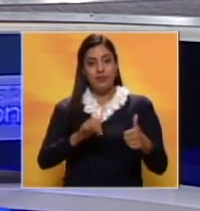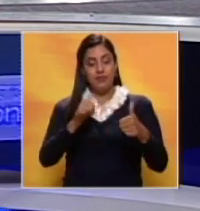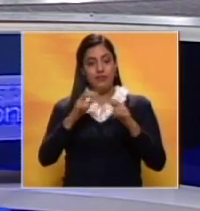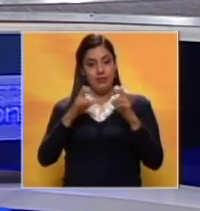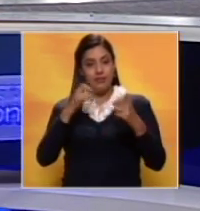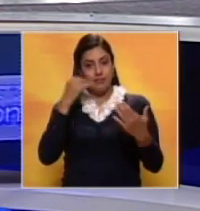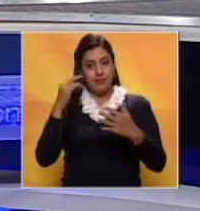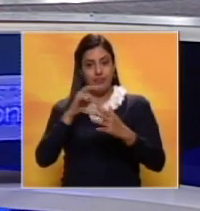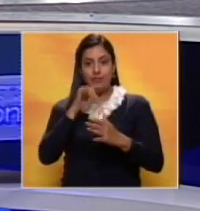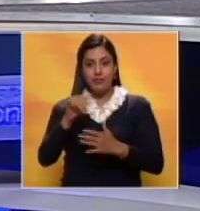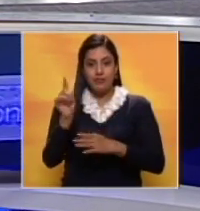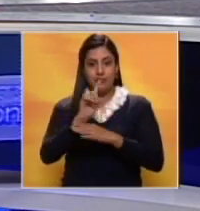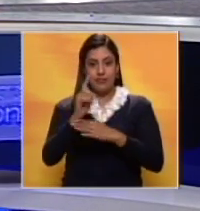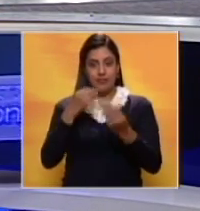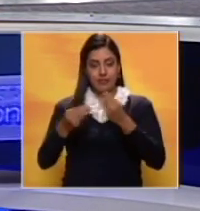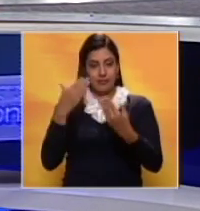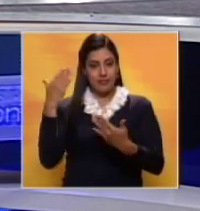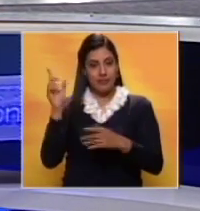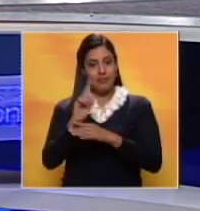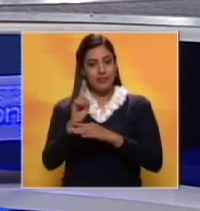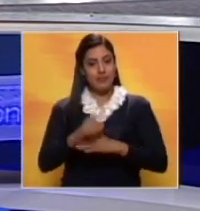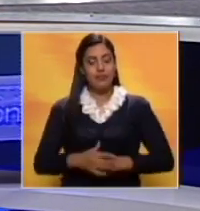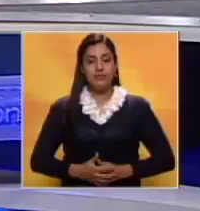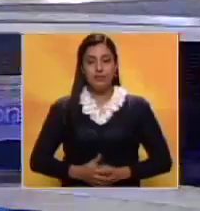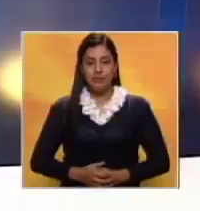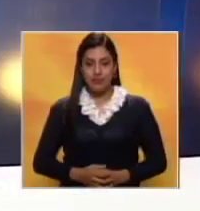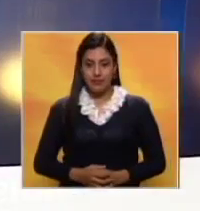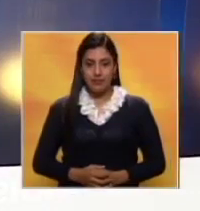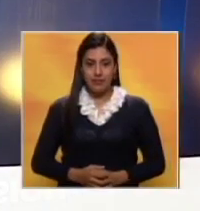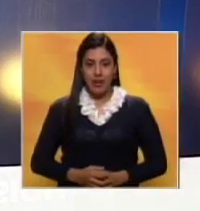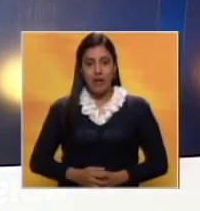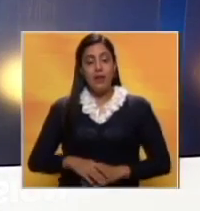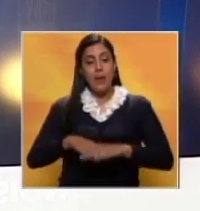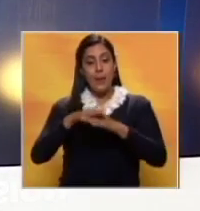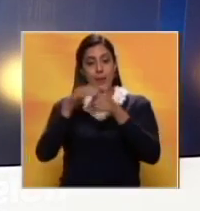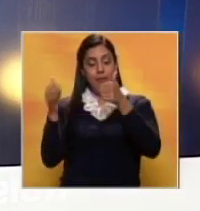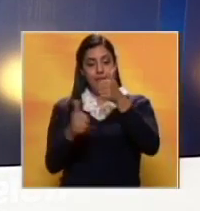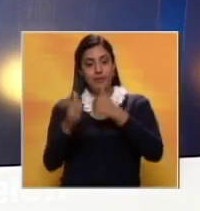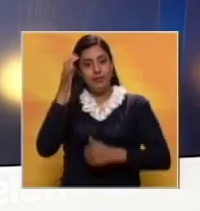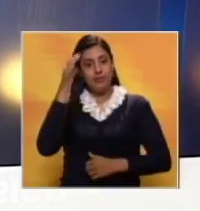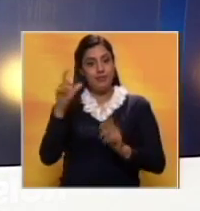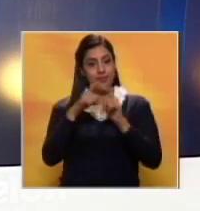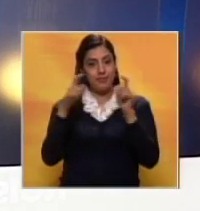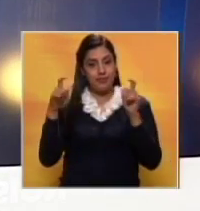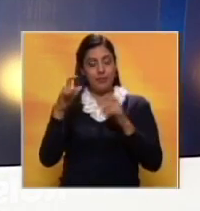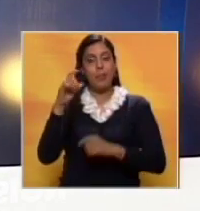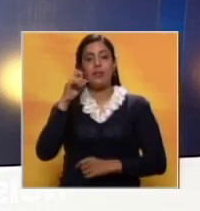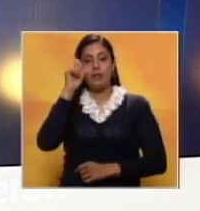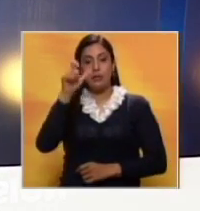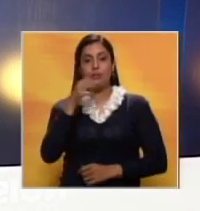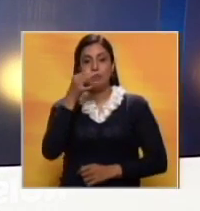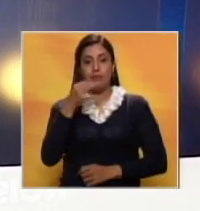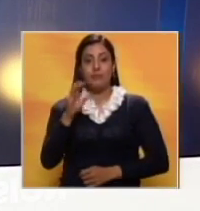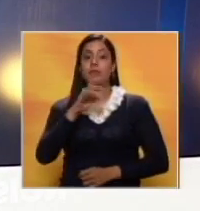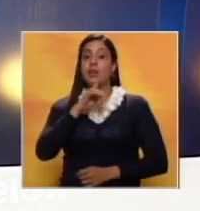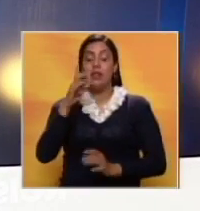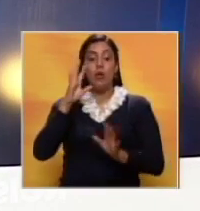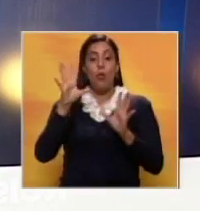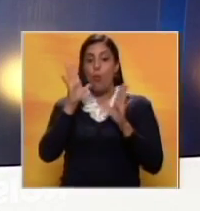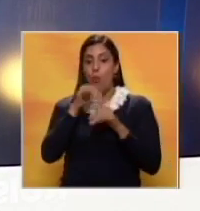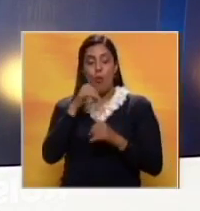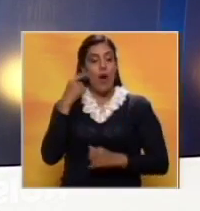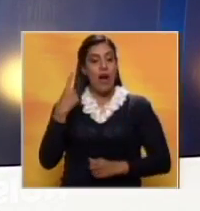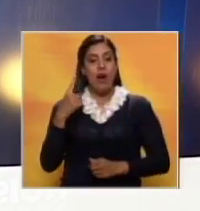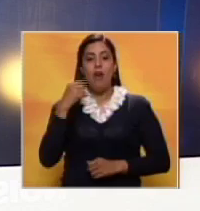Yepes. Comenzamos a revisar las informaciones y lo hacemos de inmediato. El vicefiscal general de la República, Rafael González Arias, aseveró que